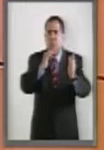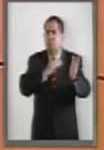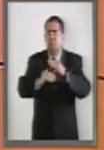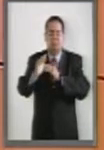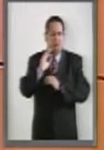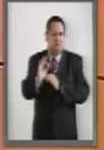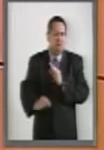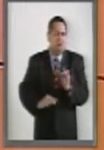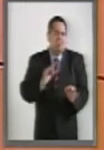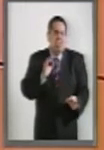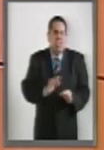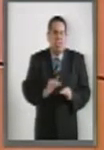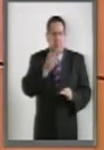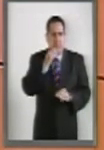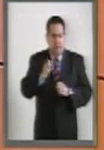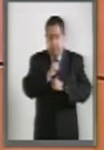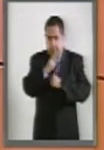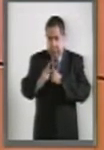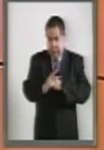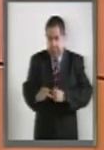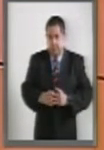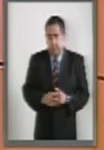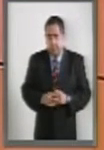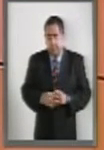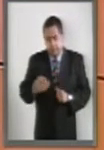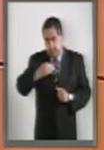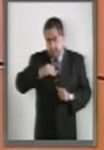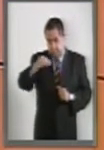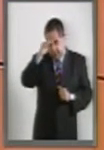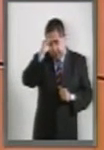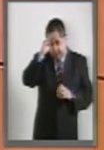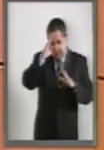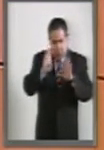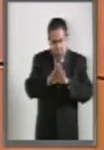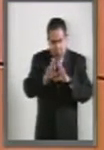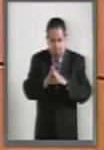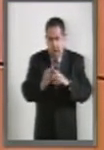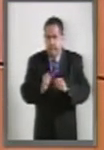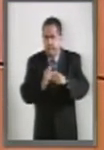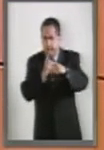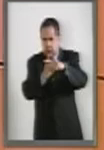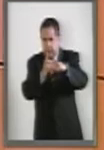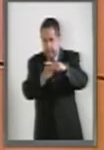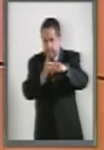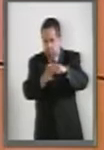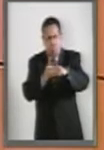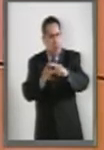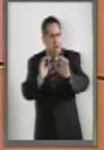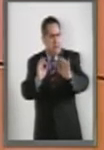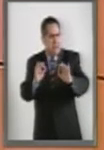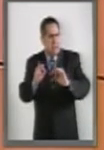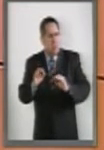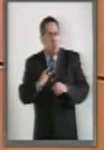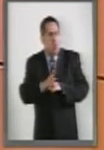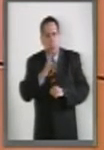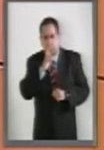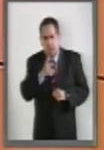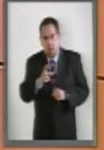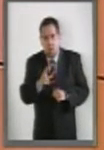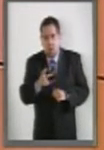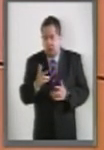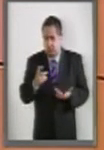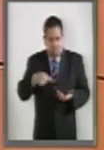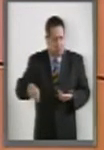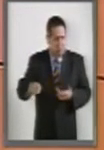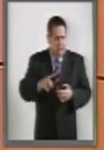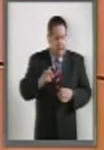la estabilidad del país. Pensando en el impacto positivo que tendrían esos resultados en el día a día